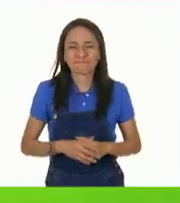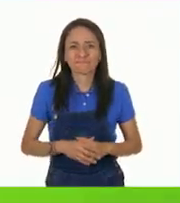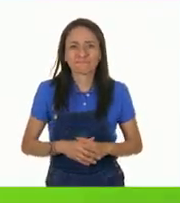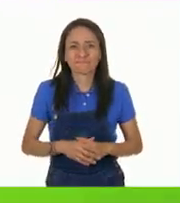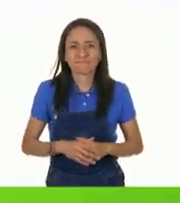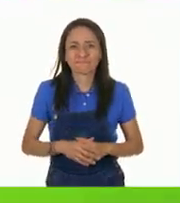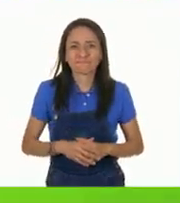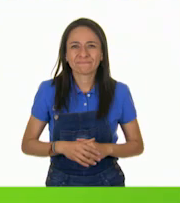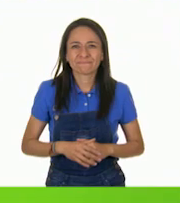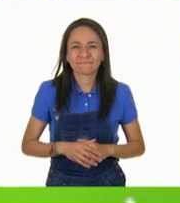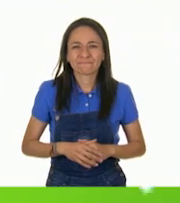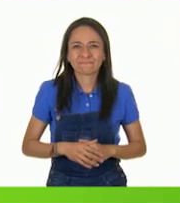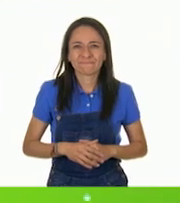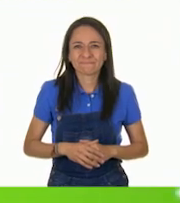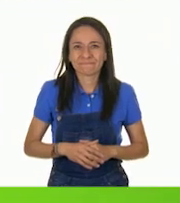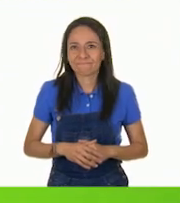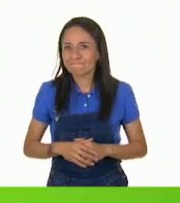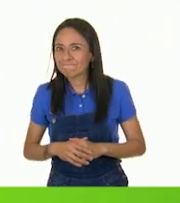leo